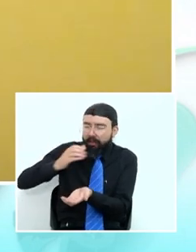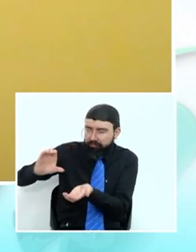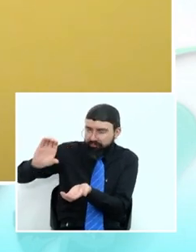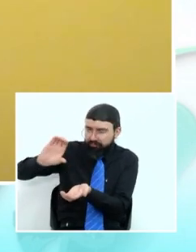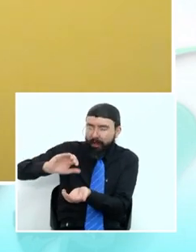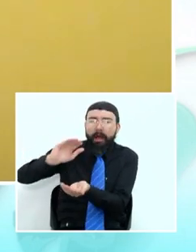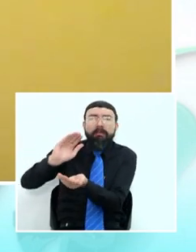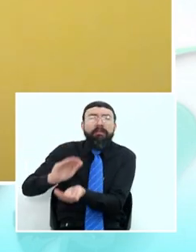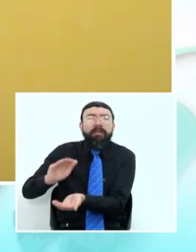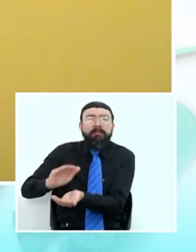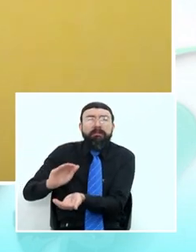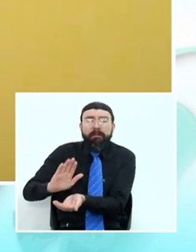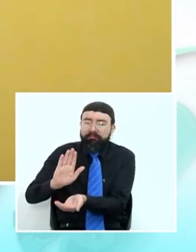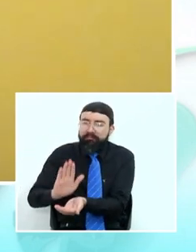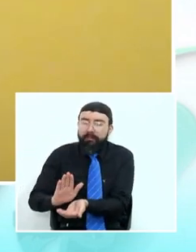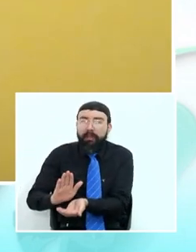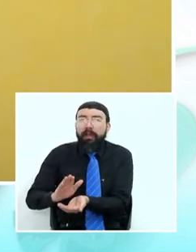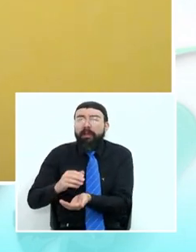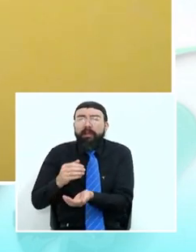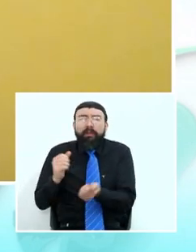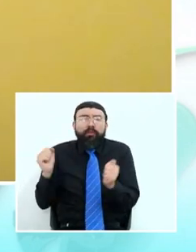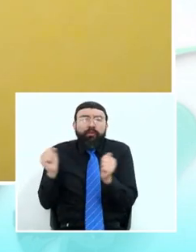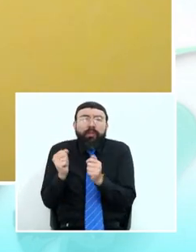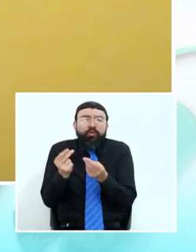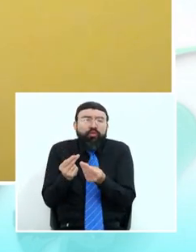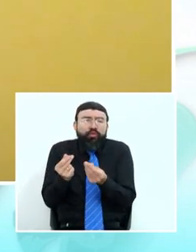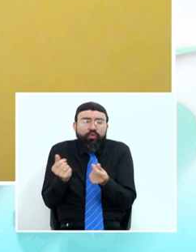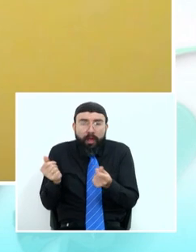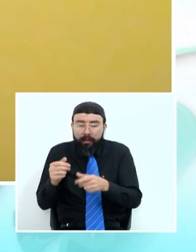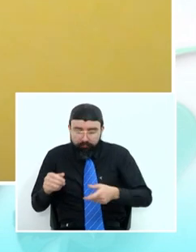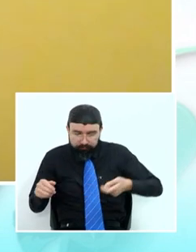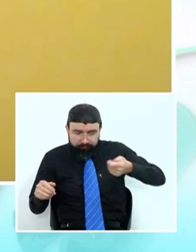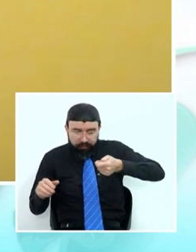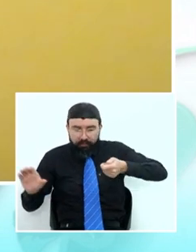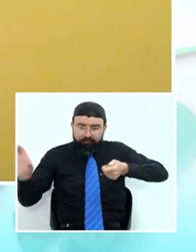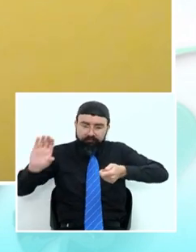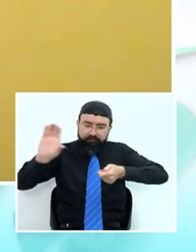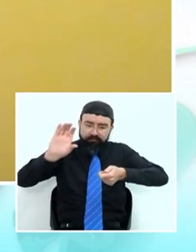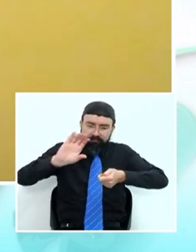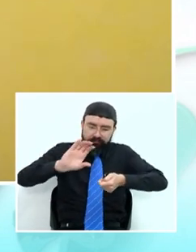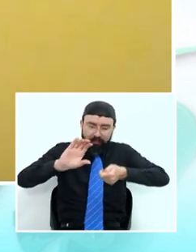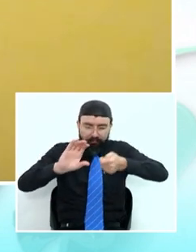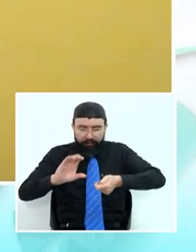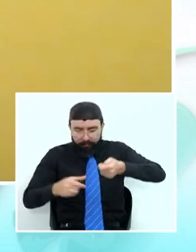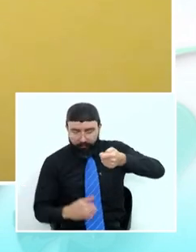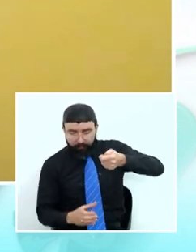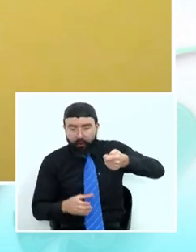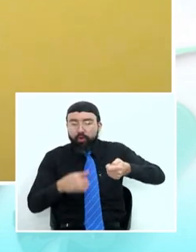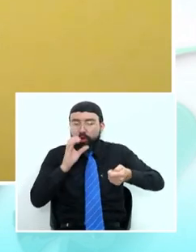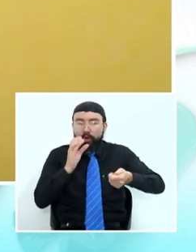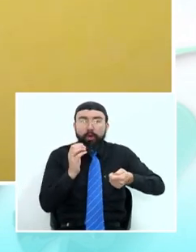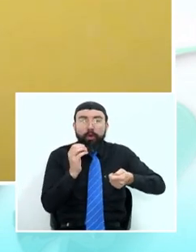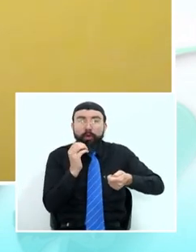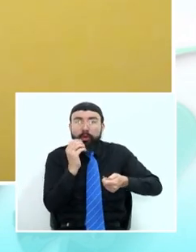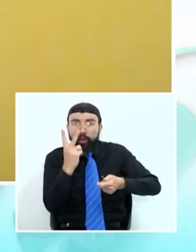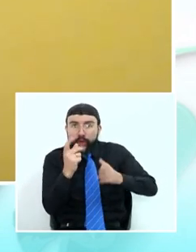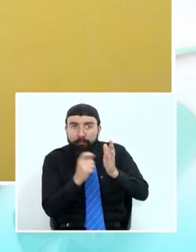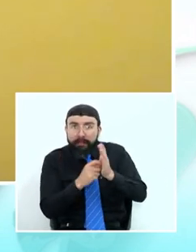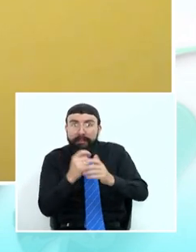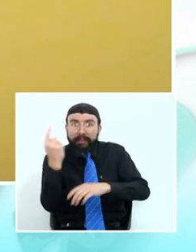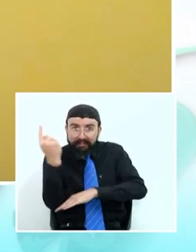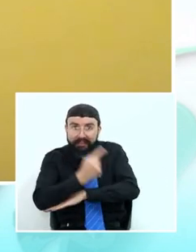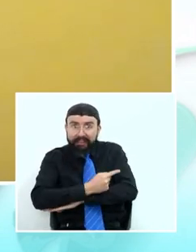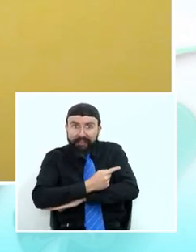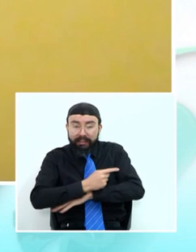esté tibia, se cuela y se toma. Y con esto, una tacita dos veces al día, vamos a